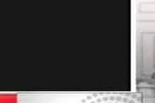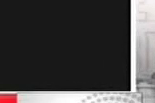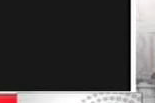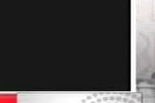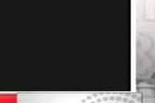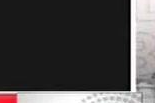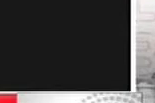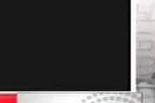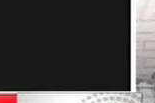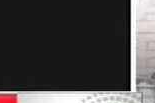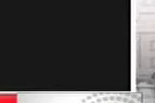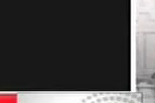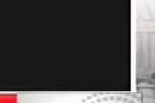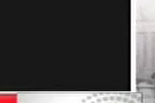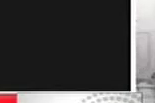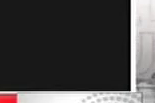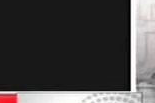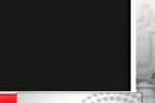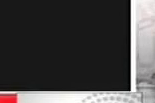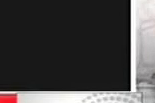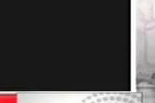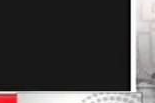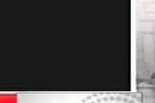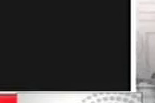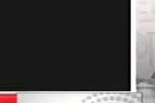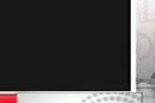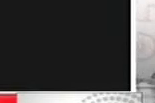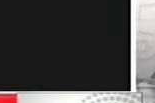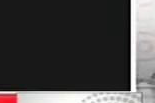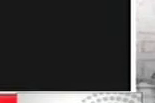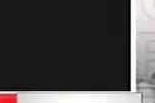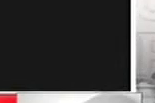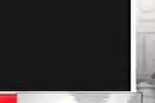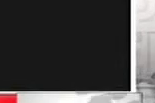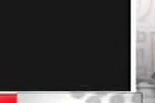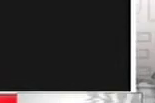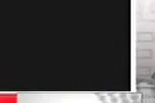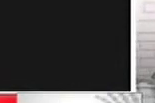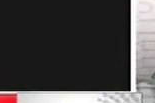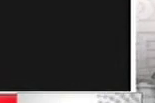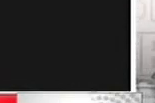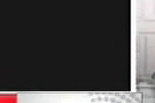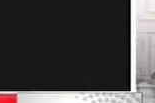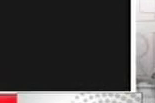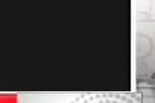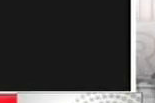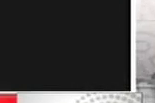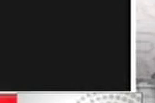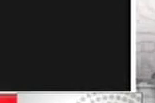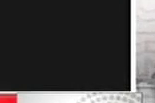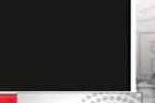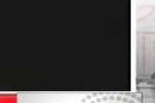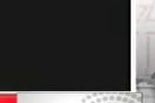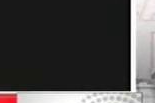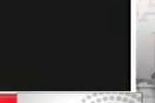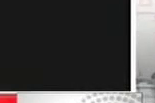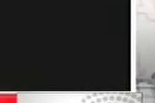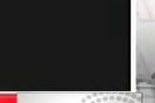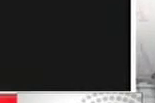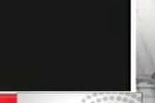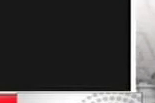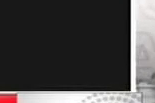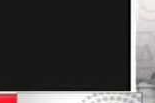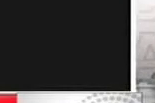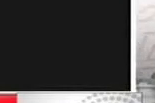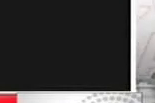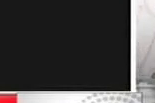además debo decir que eso no es lo único que se puede resaltar de nuestro avance, que todavía tiene